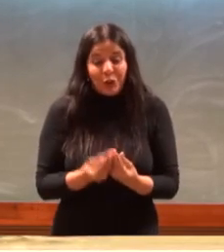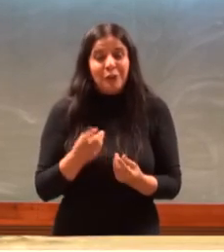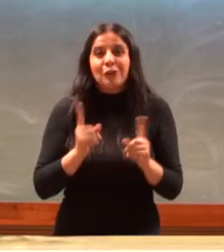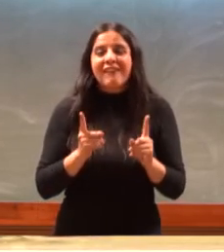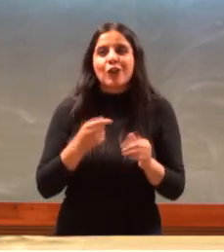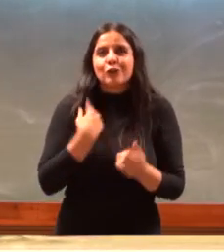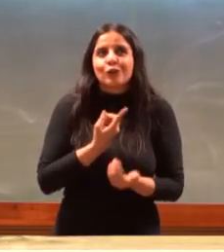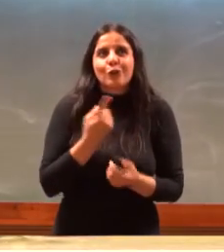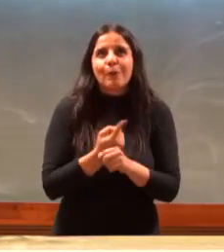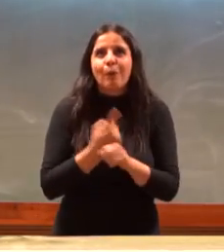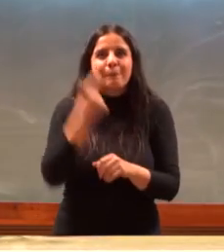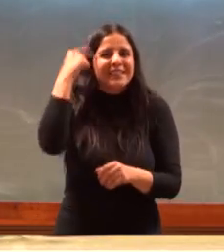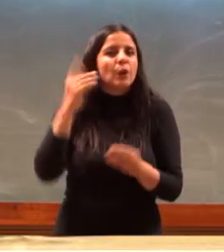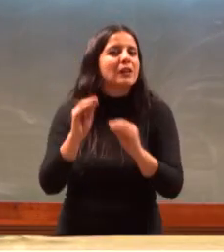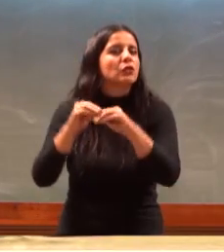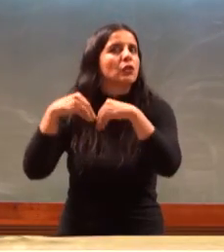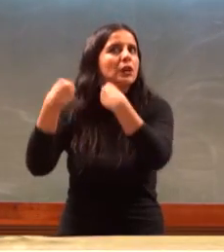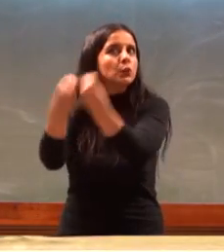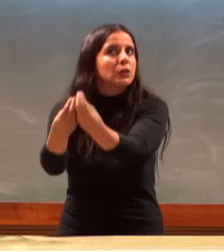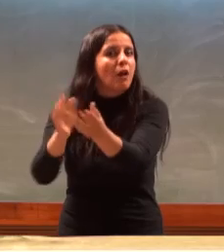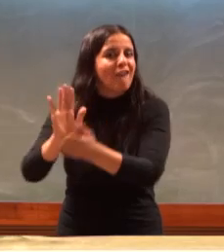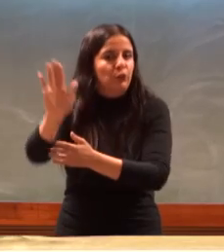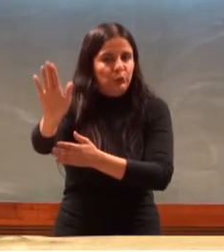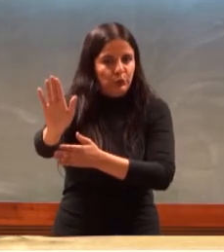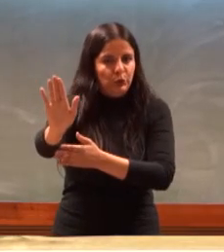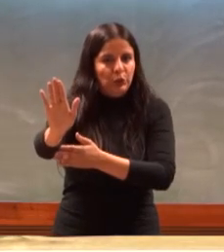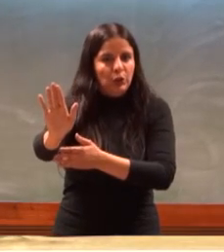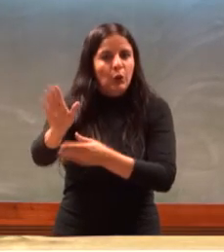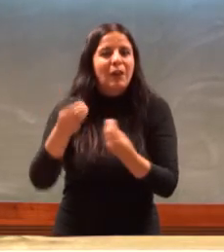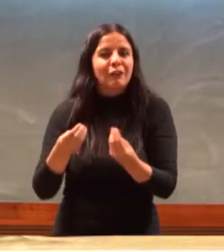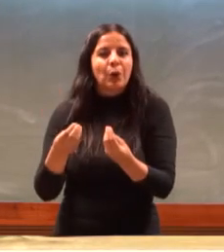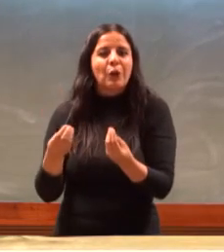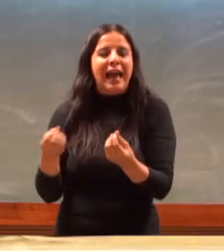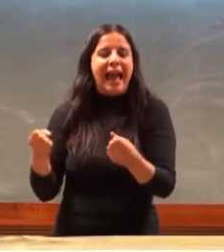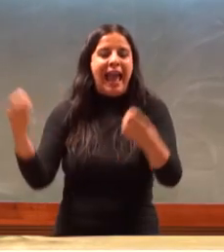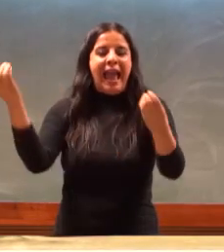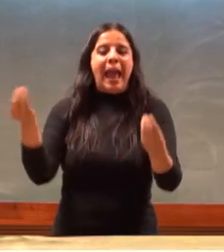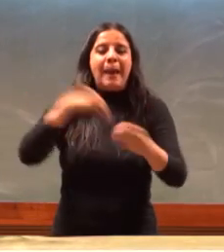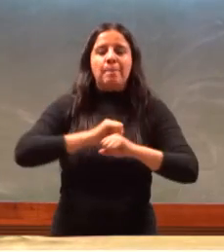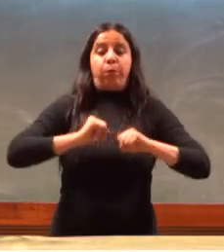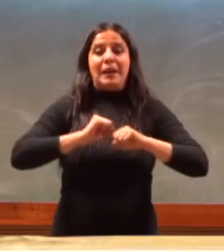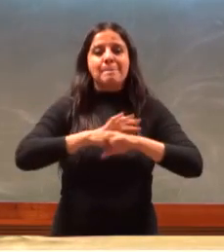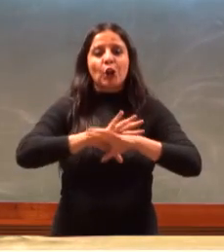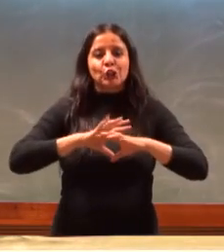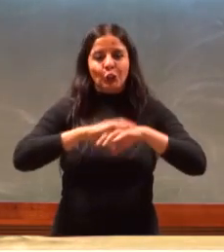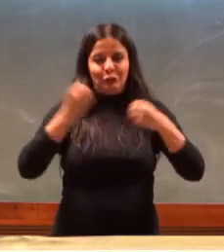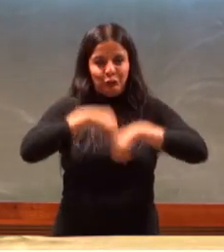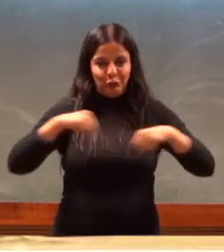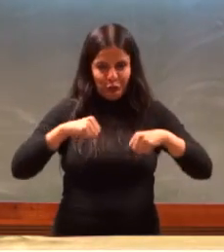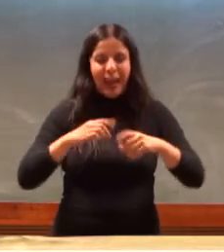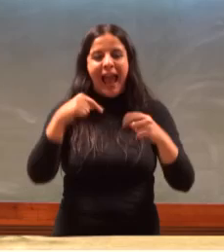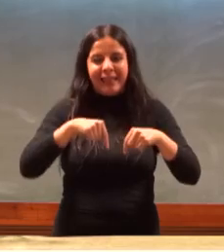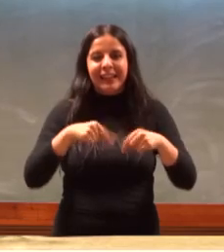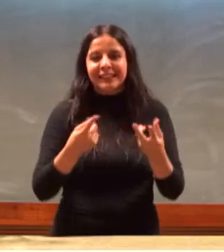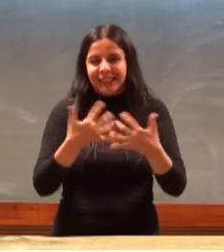tenemos dimensiones de cuál puede ser eh la implosión del sistema eh de Educación Pública de